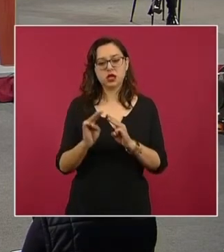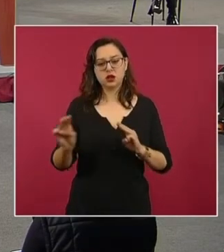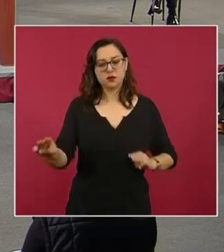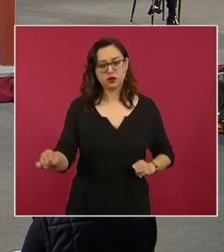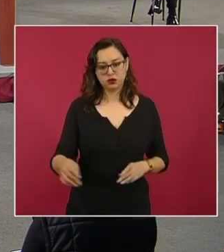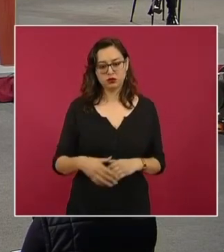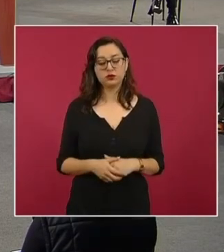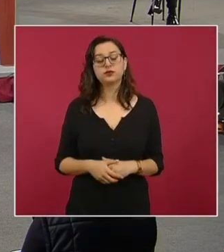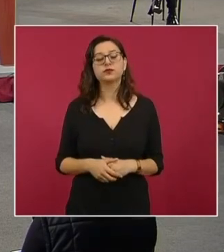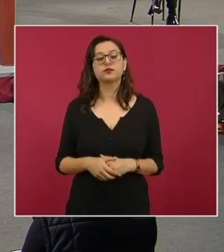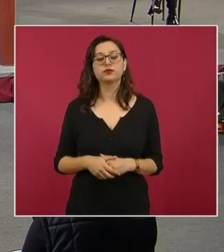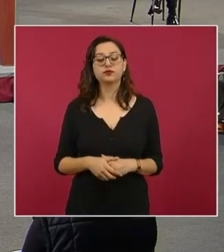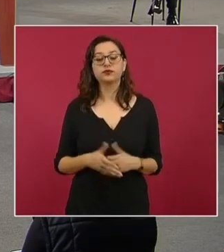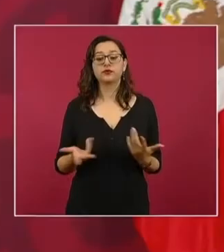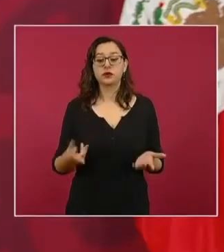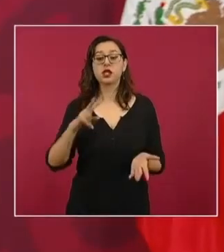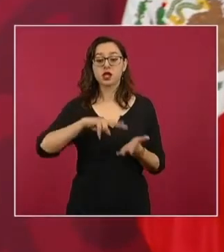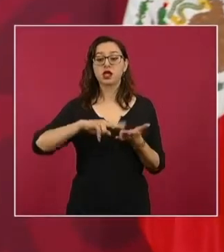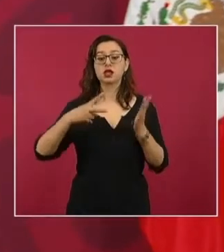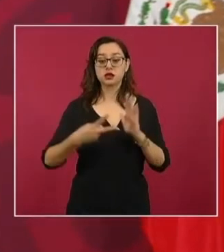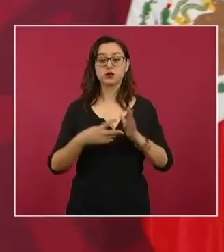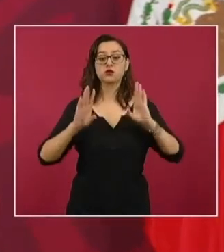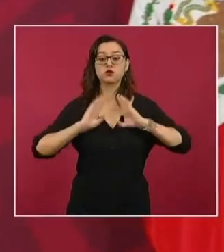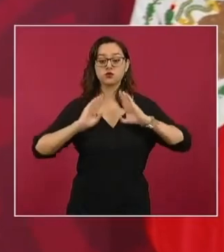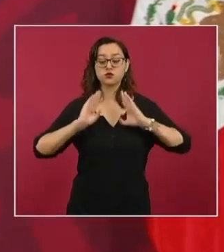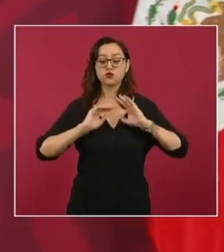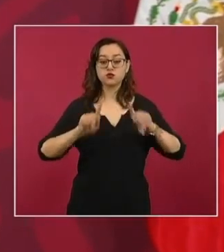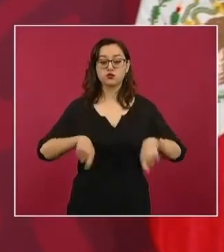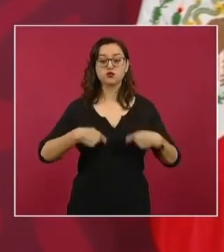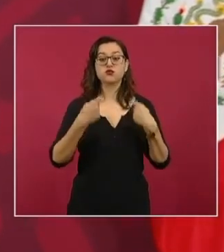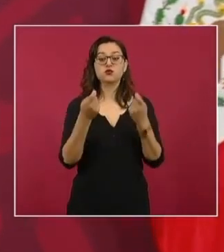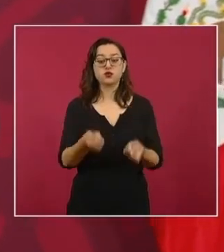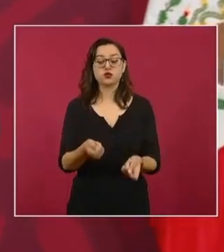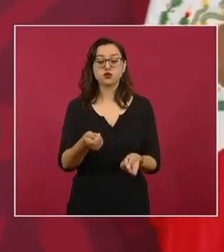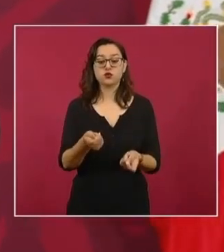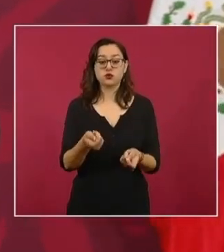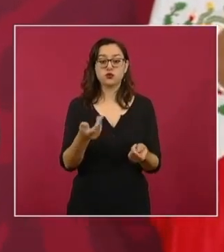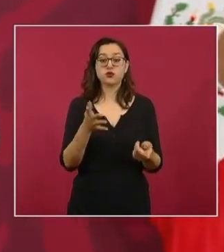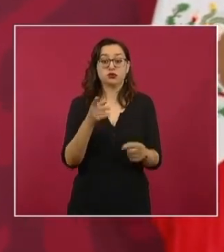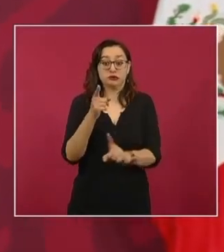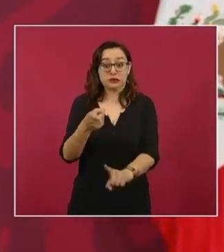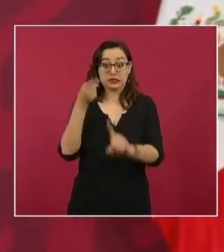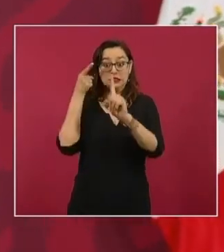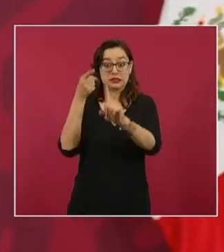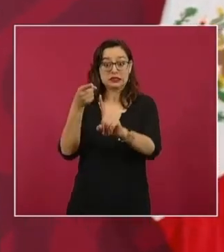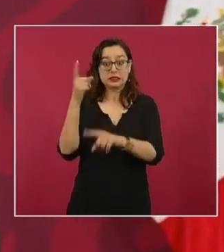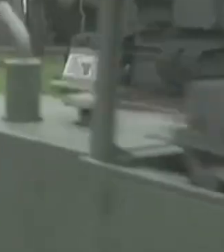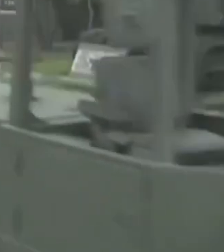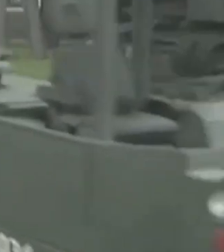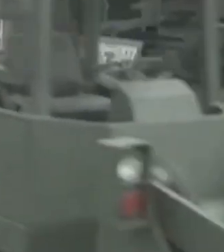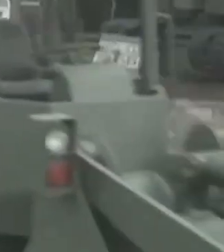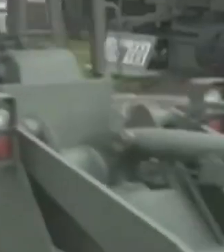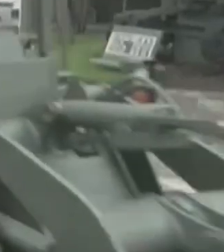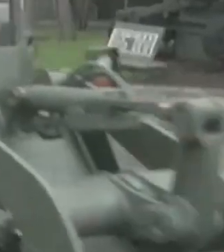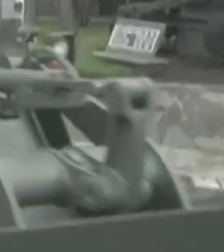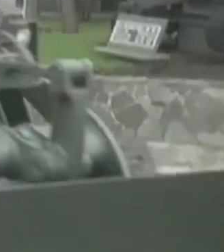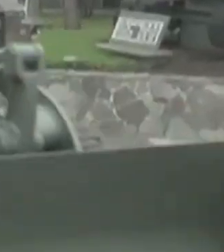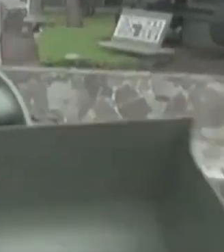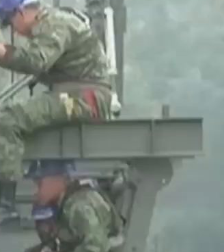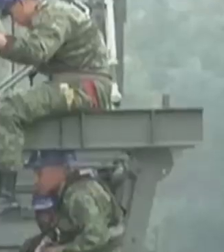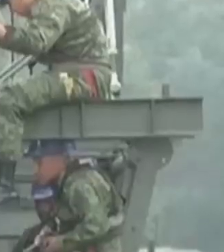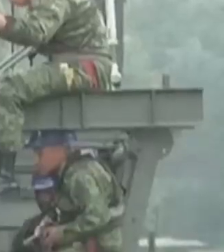los ingenieros militares, el desafío, el reto es alcanzar a